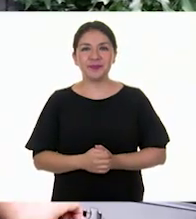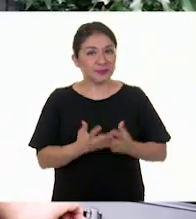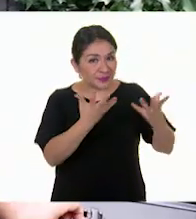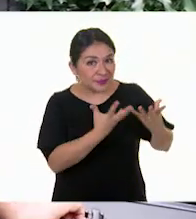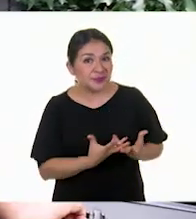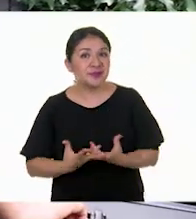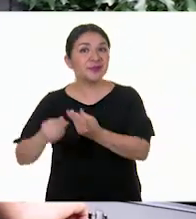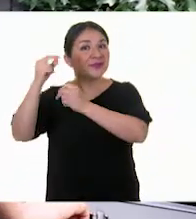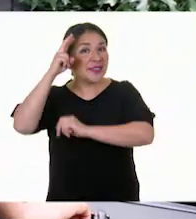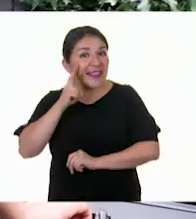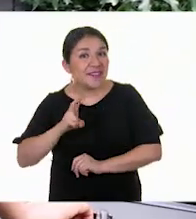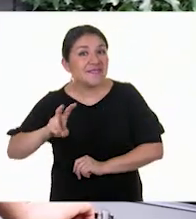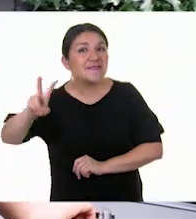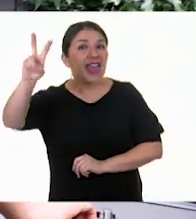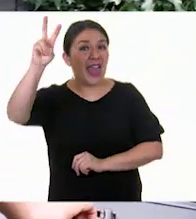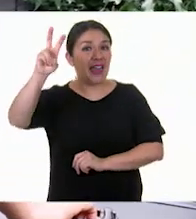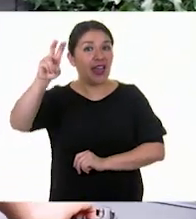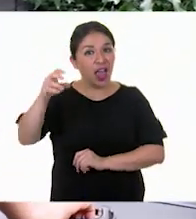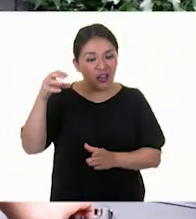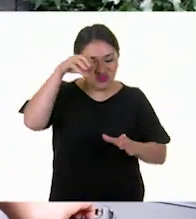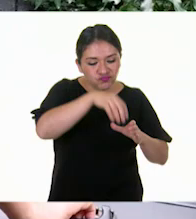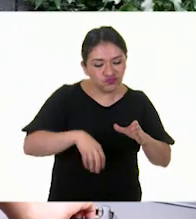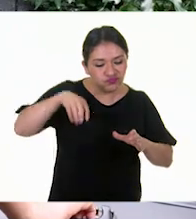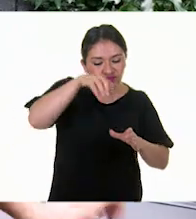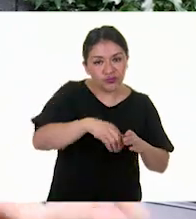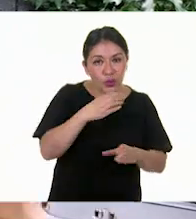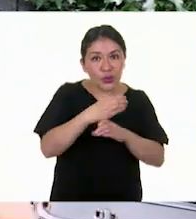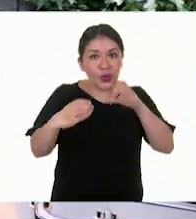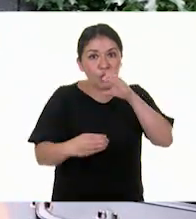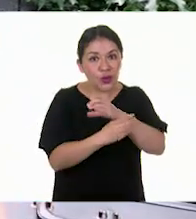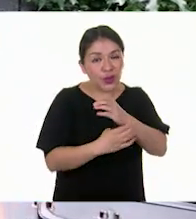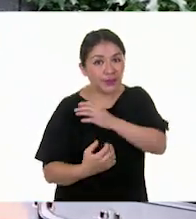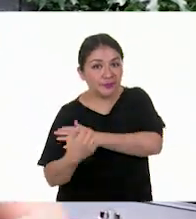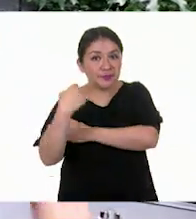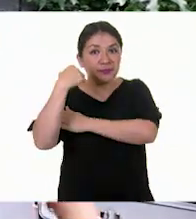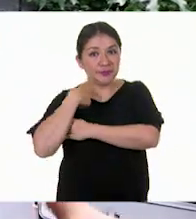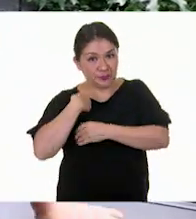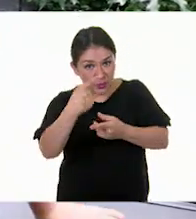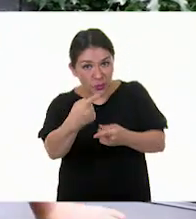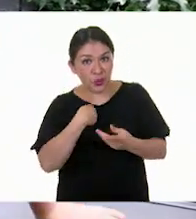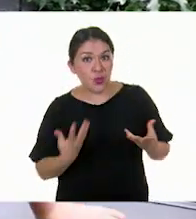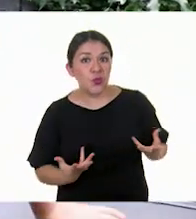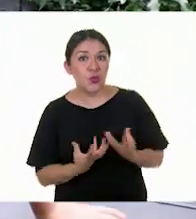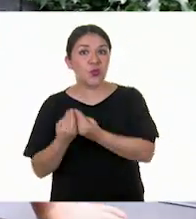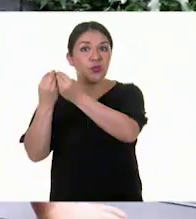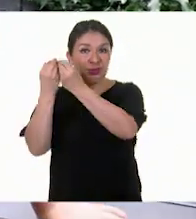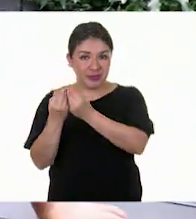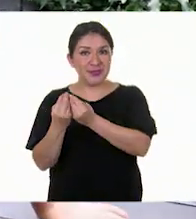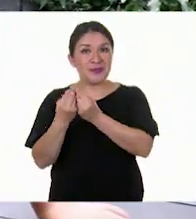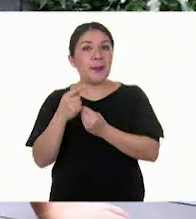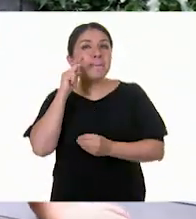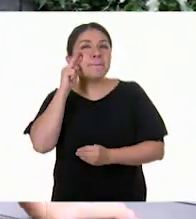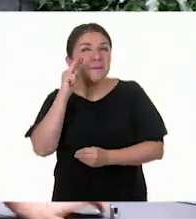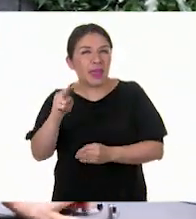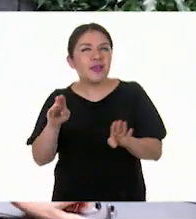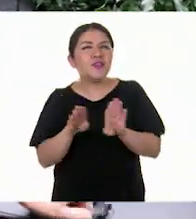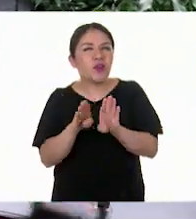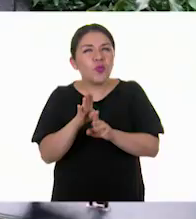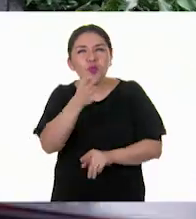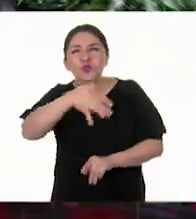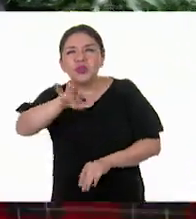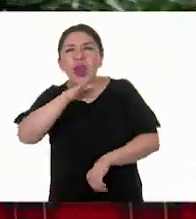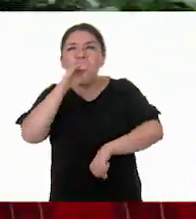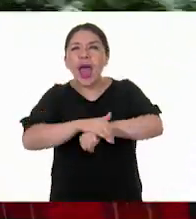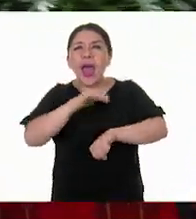Vámonos de viaje, agarra tu equipaje, tú vienes conmigo, péscate un